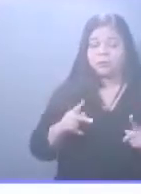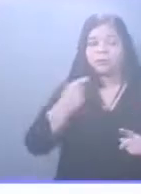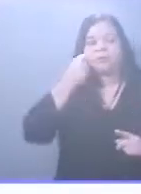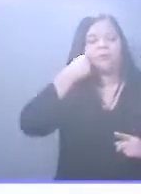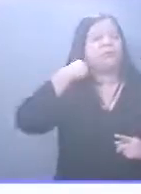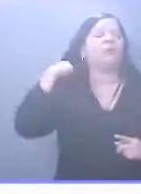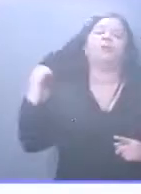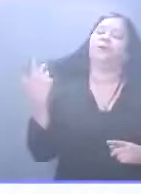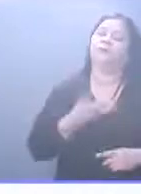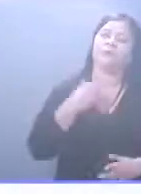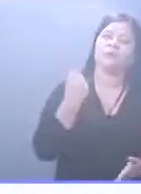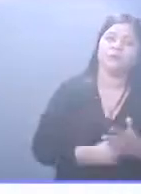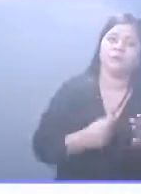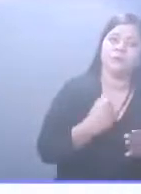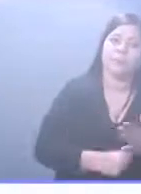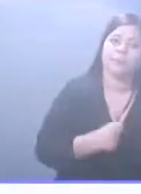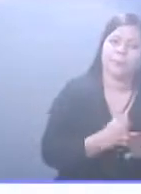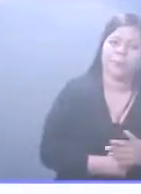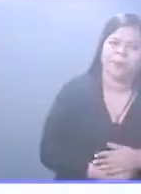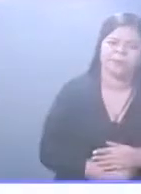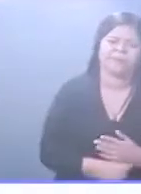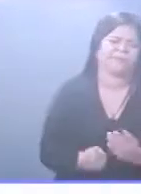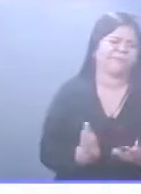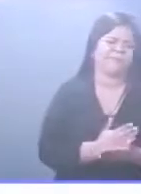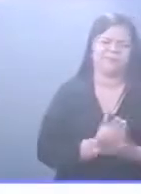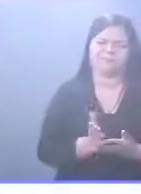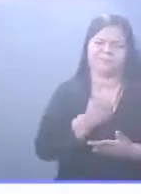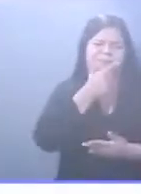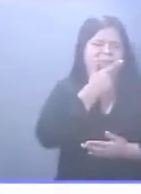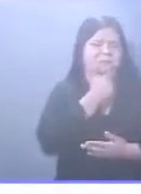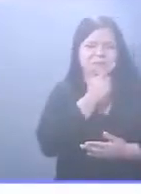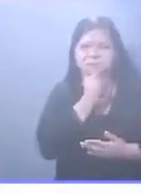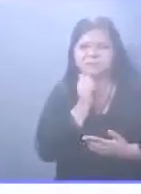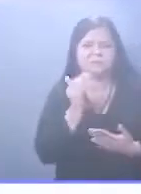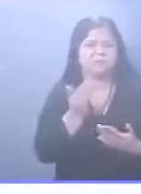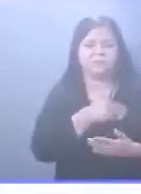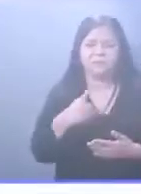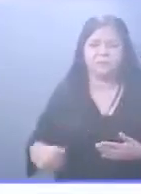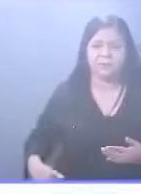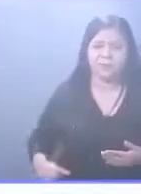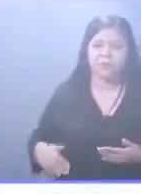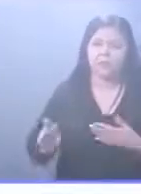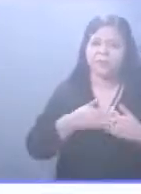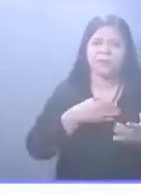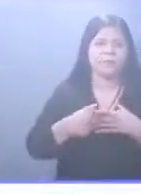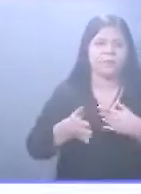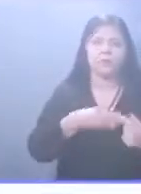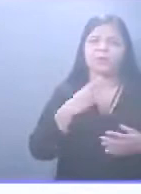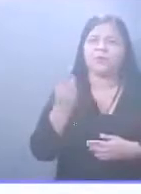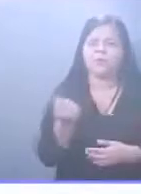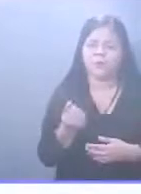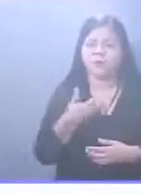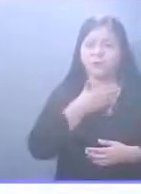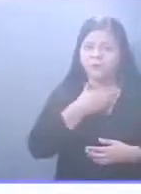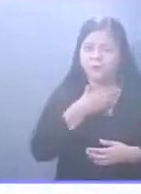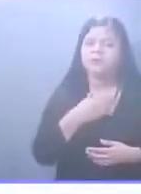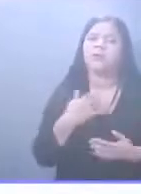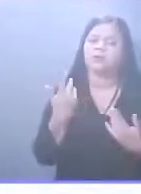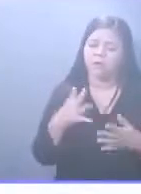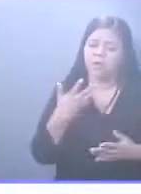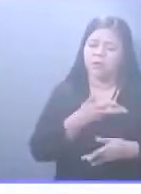luchar por lo mejor, que no le quepa la menor duda, presidente, que al costo que sea, seguiremos luchando por